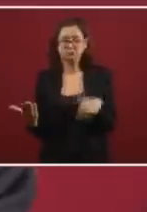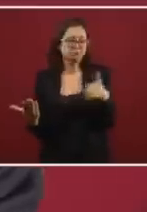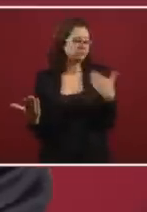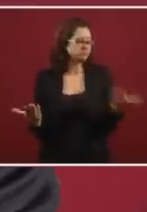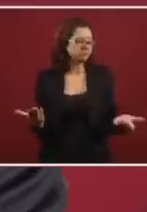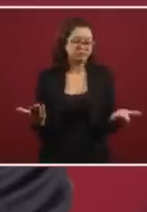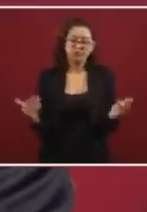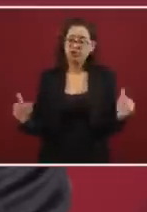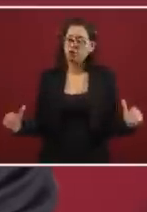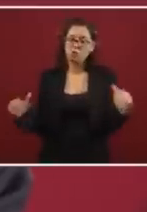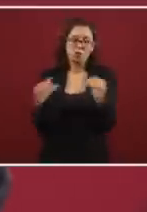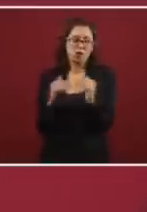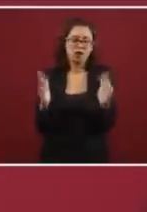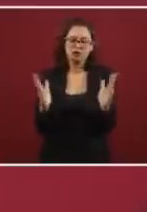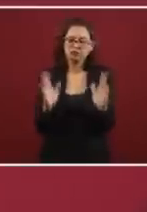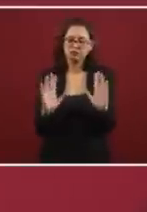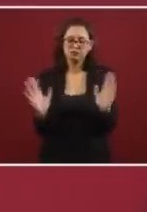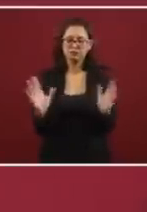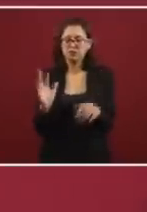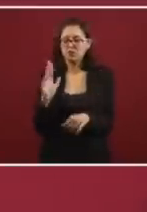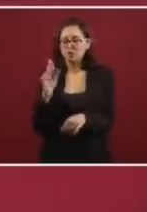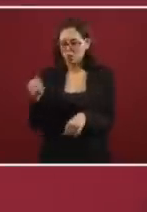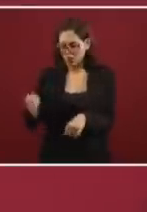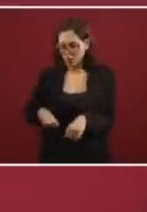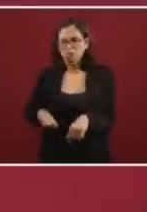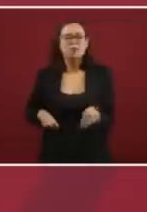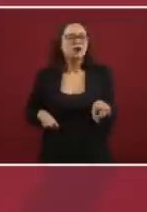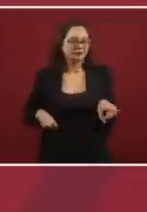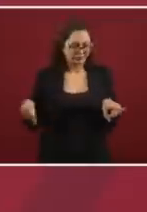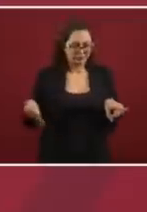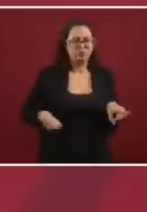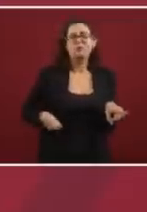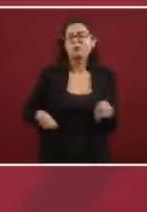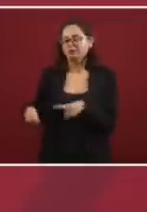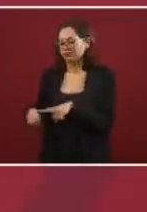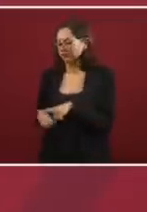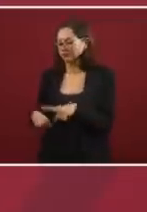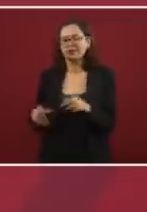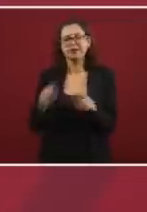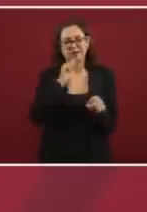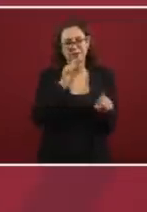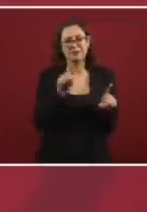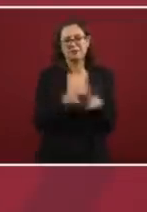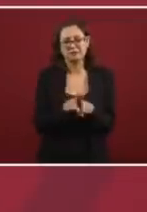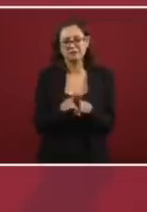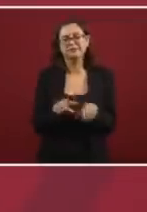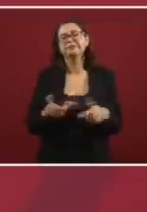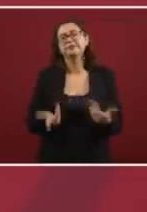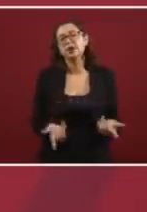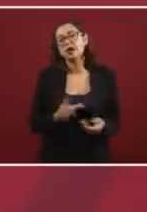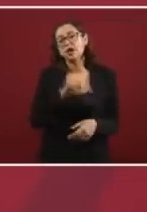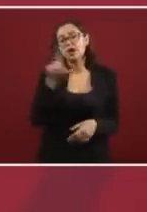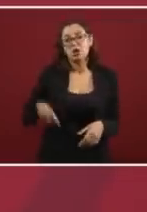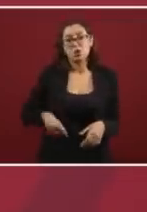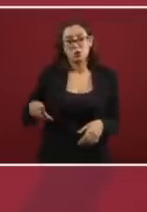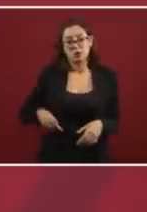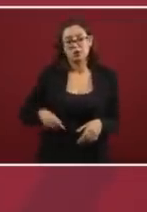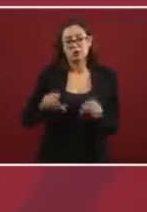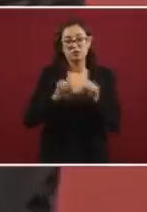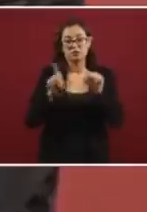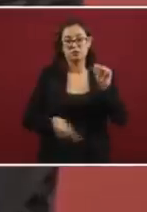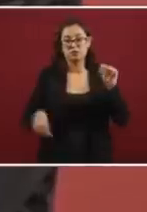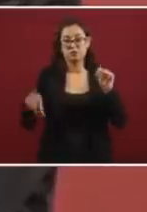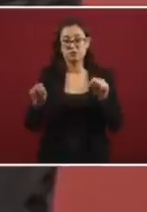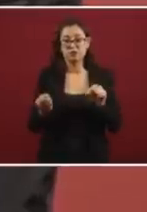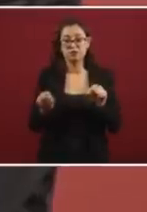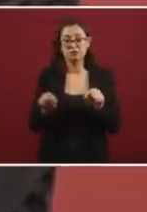las dos partes si hay responsabilidades y el gobierno nuestro no